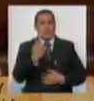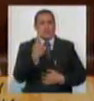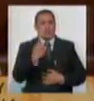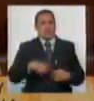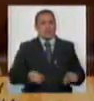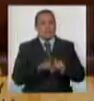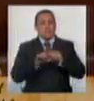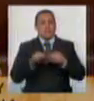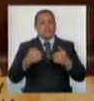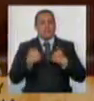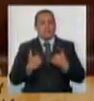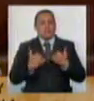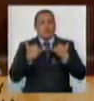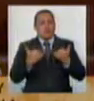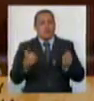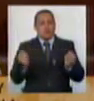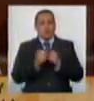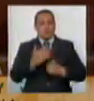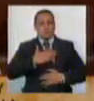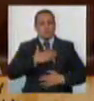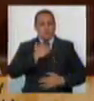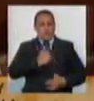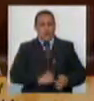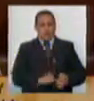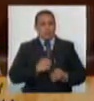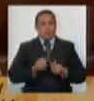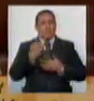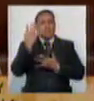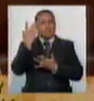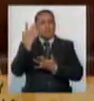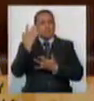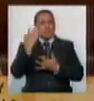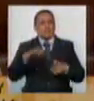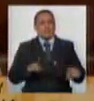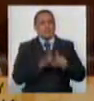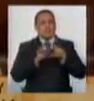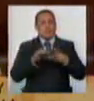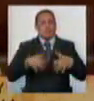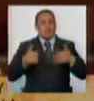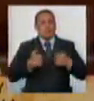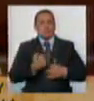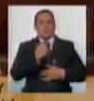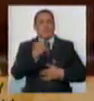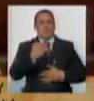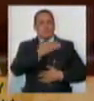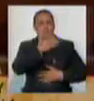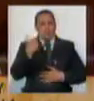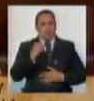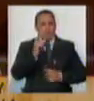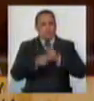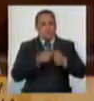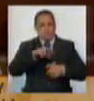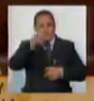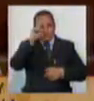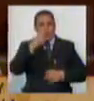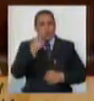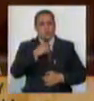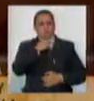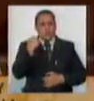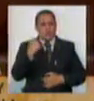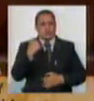Y contamos con nuestros hijos para tener la esperanza de que podemos ser mejores peruanos y